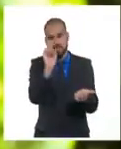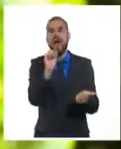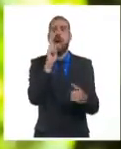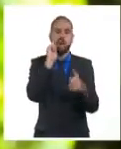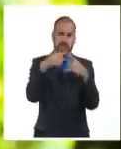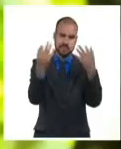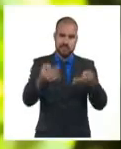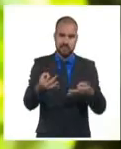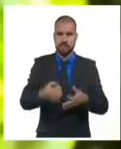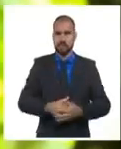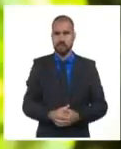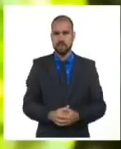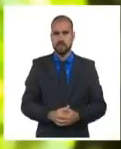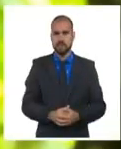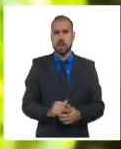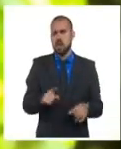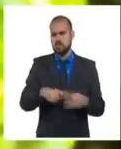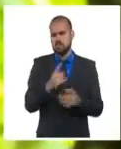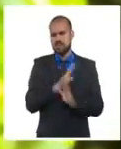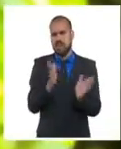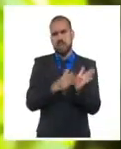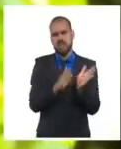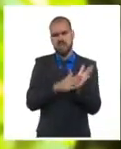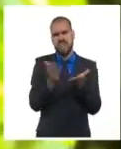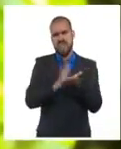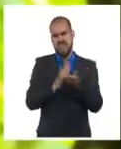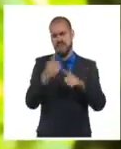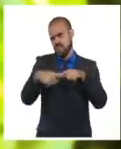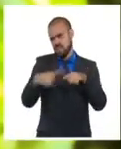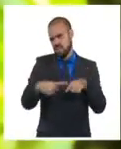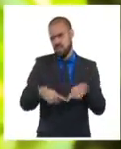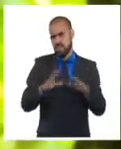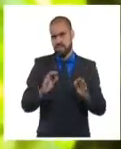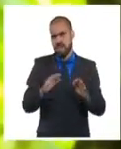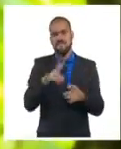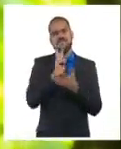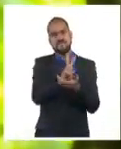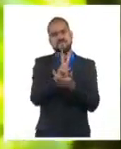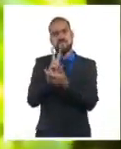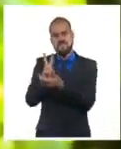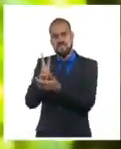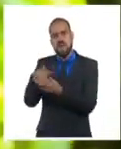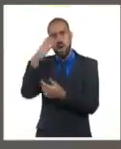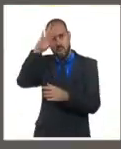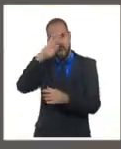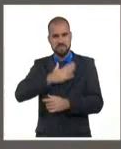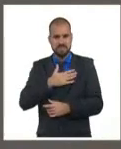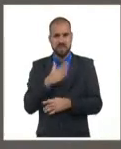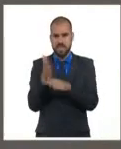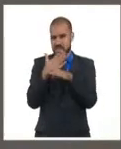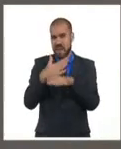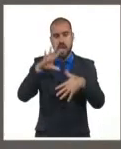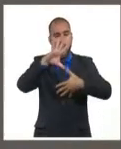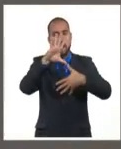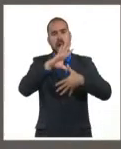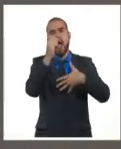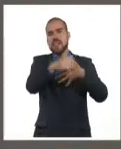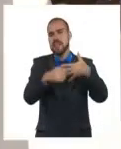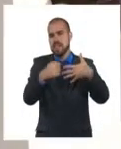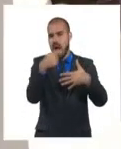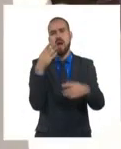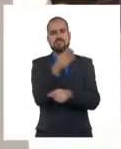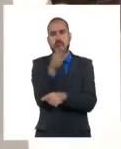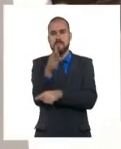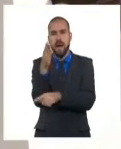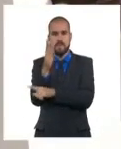que está sentado en varios libros, visitando a los cubanos que estaban exiliados en diferentes partes de América. Otro asunto